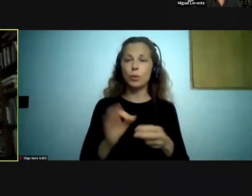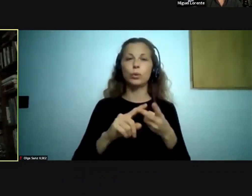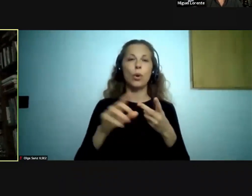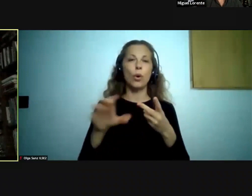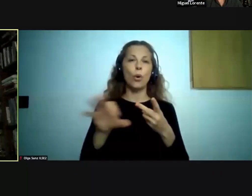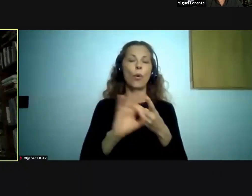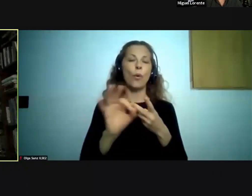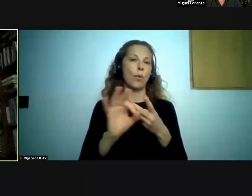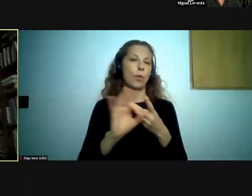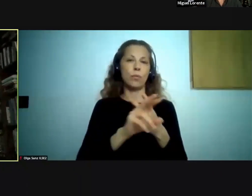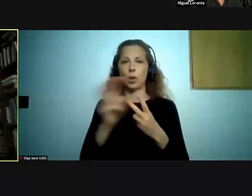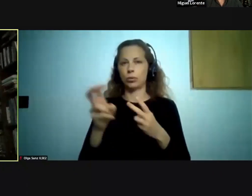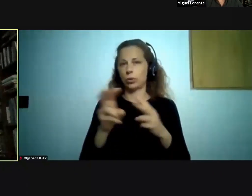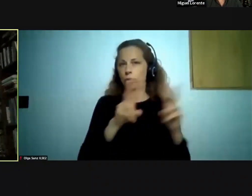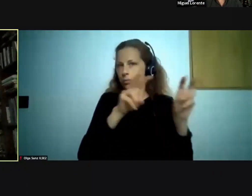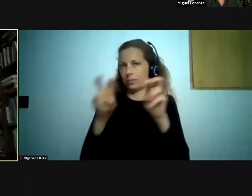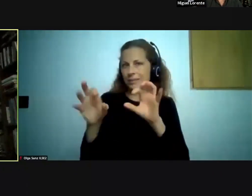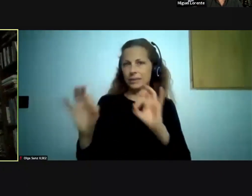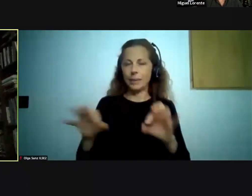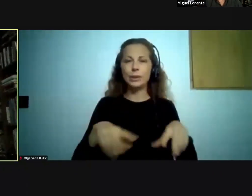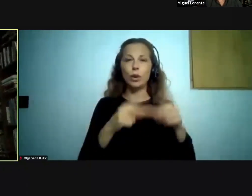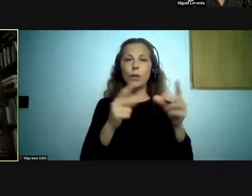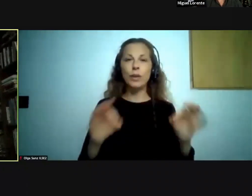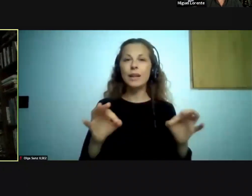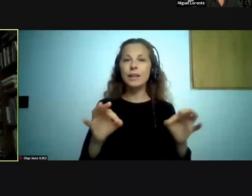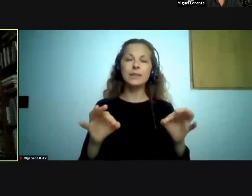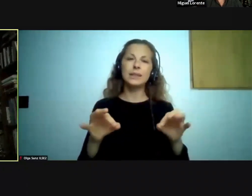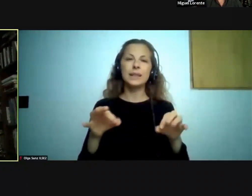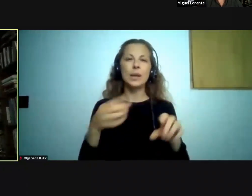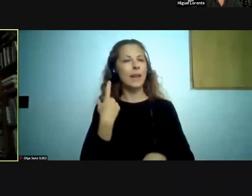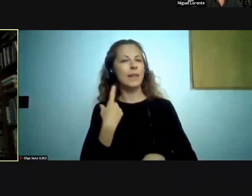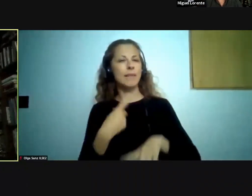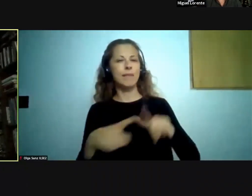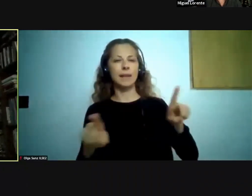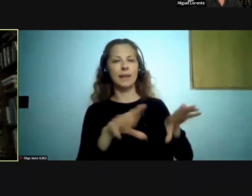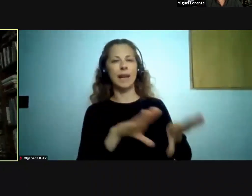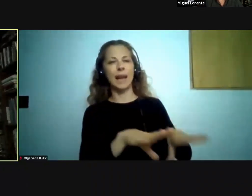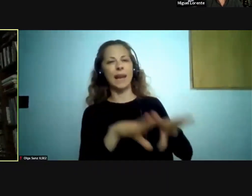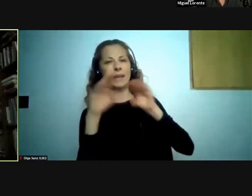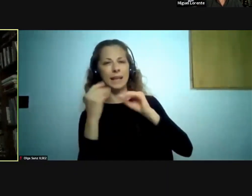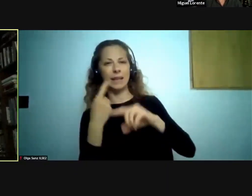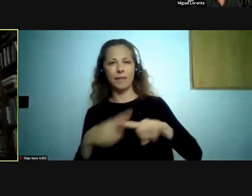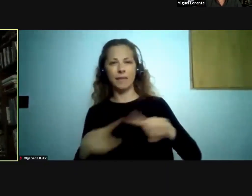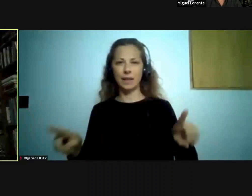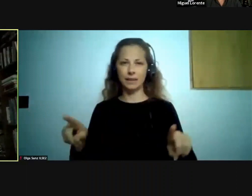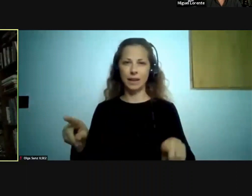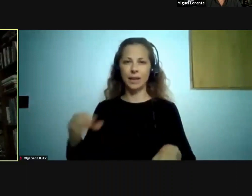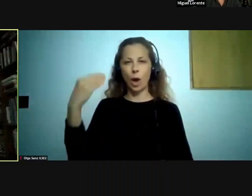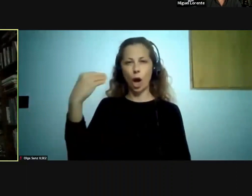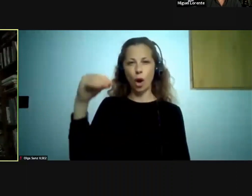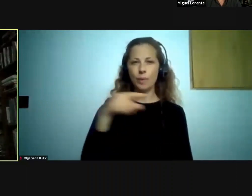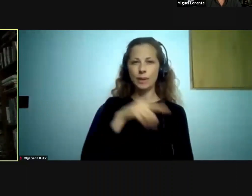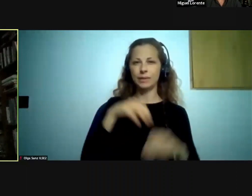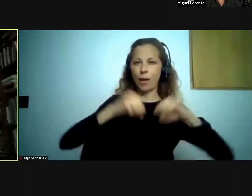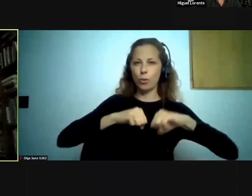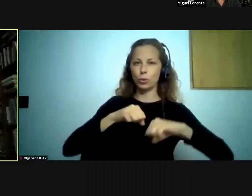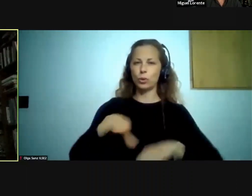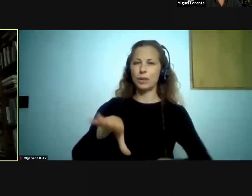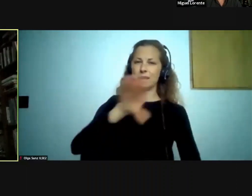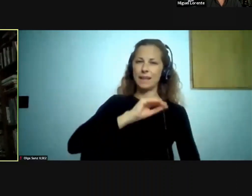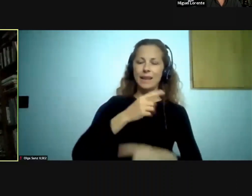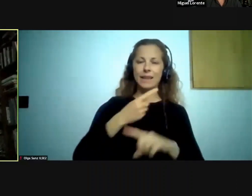de problemas sociales, no es asimilado de la misma forma por los chicos y por las chicas. Sobre todo a esas edades que no